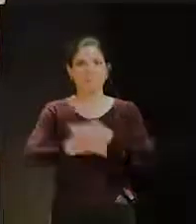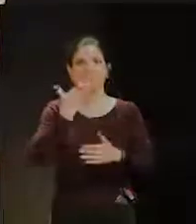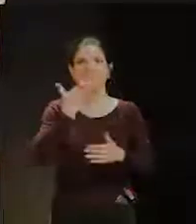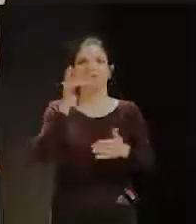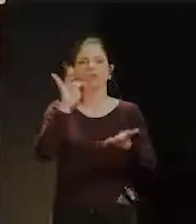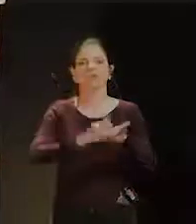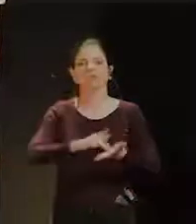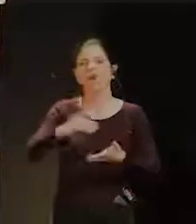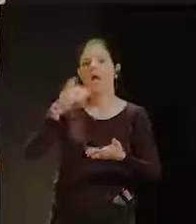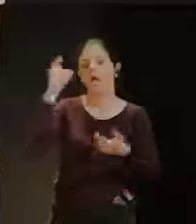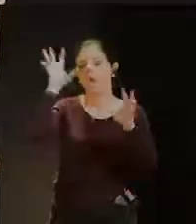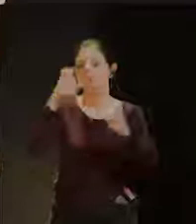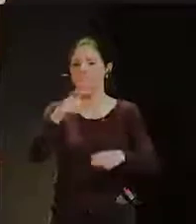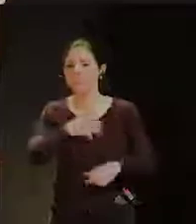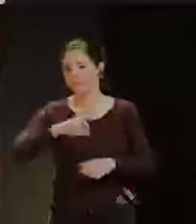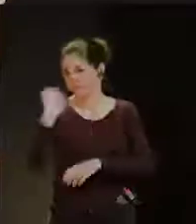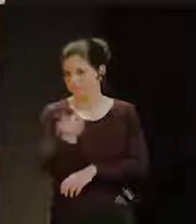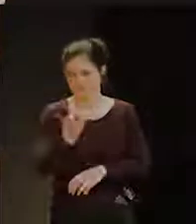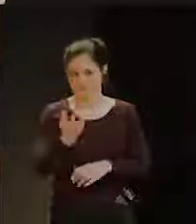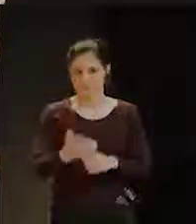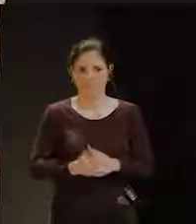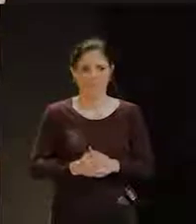dislexia, epilepsia, etcétera, etcétera.